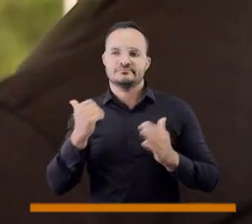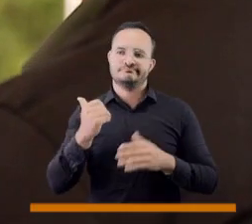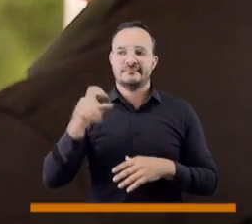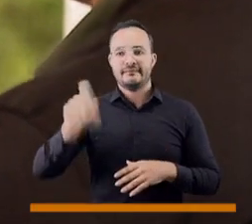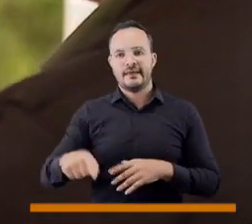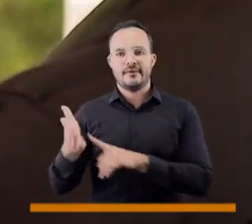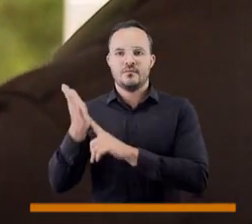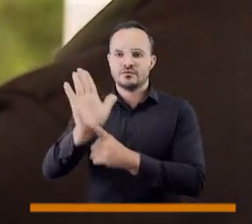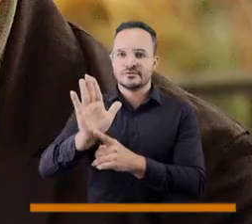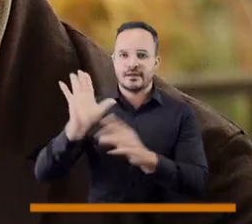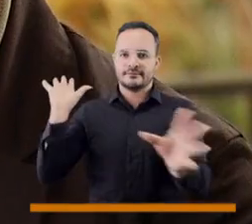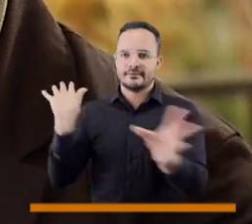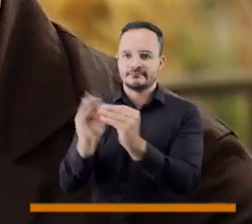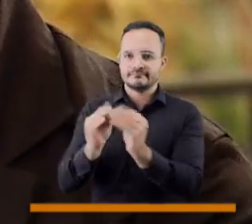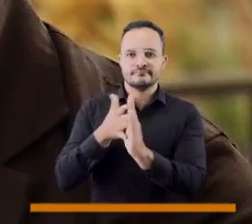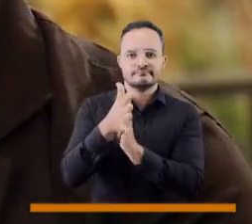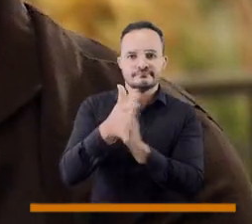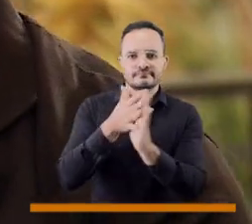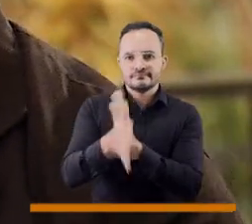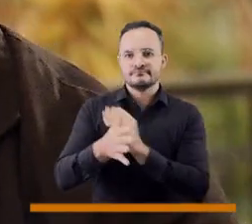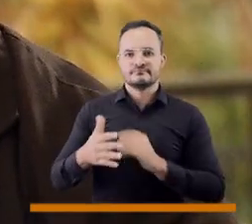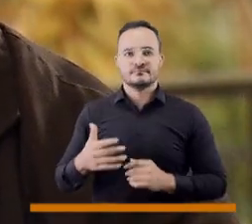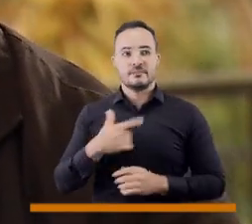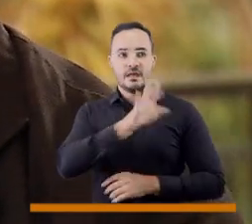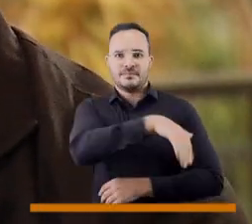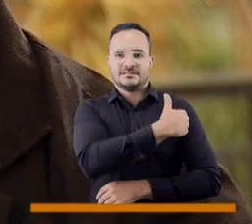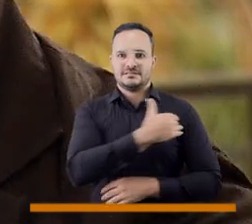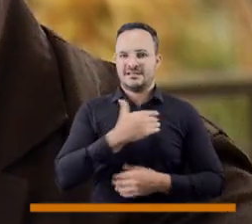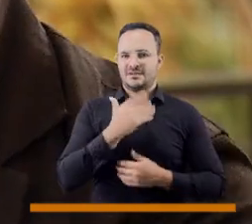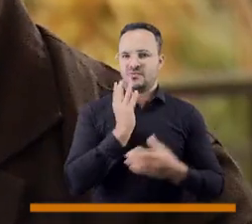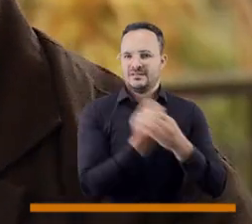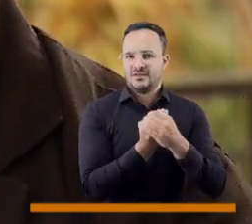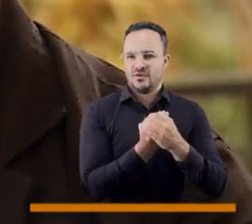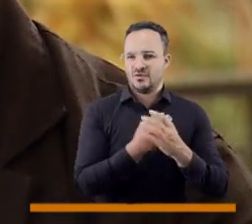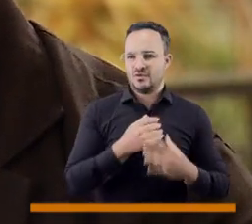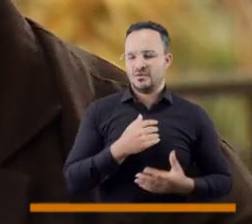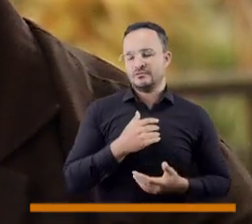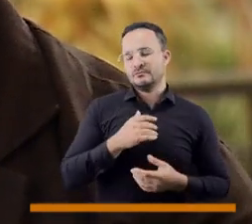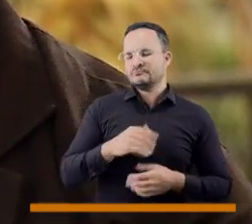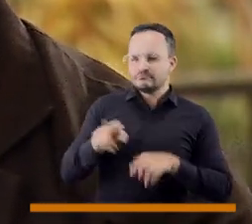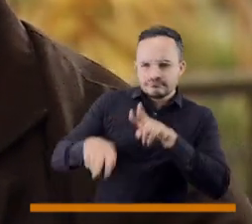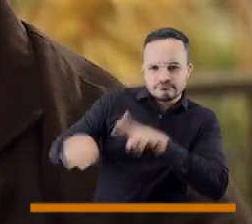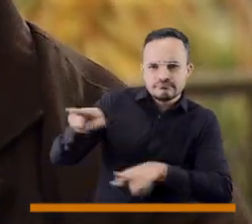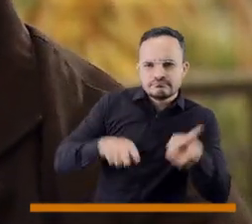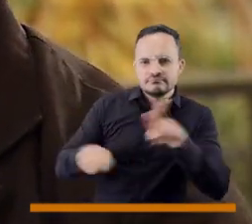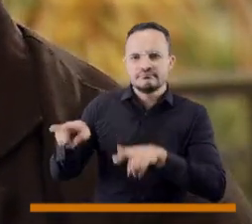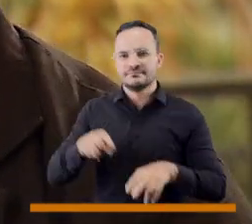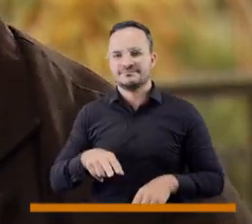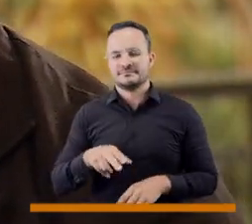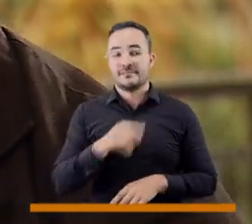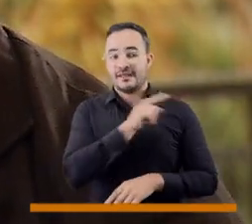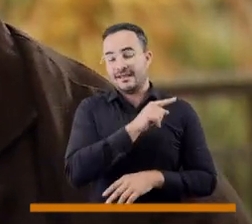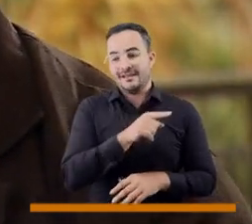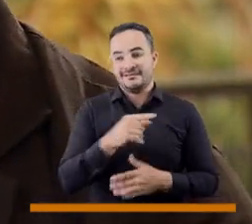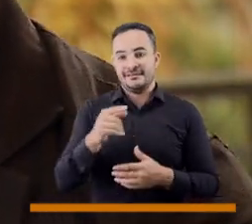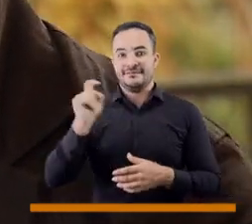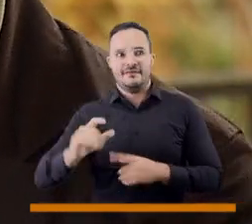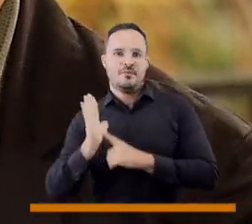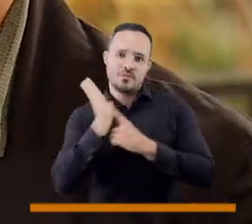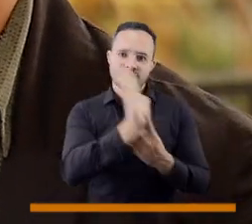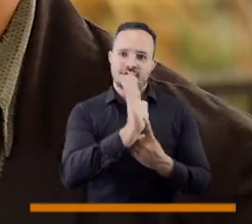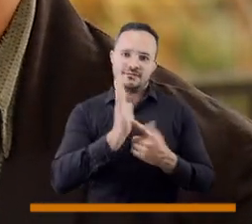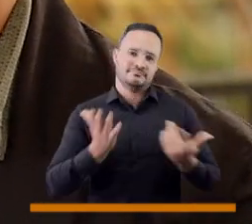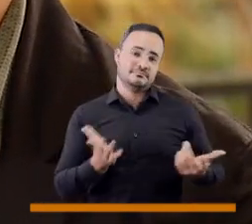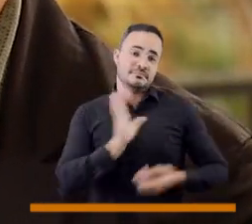parte tributaria, sino también de la rendición de cuentas que como entidades religiosas debemos tener ante el Ministerio del Interior, porque